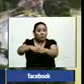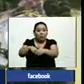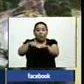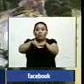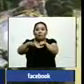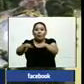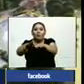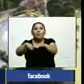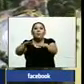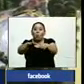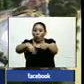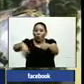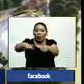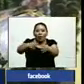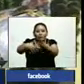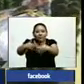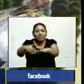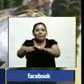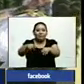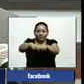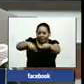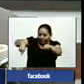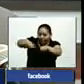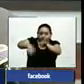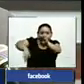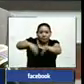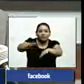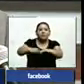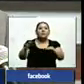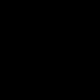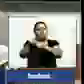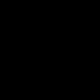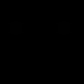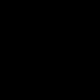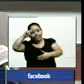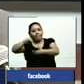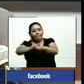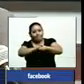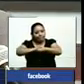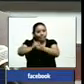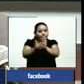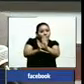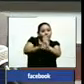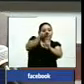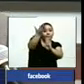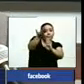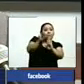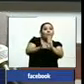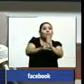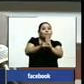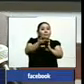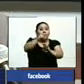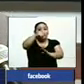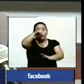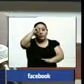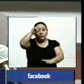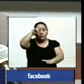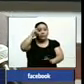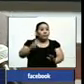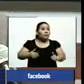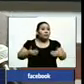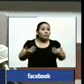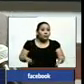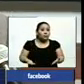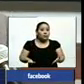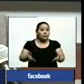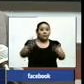de fútbol, parque acuático, entre otros. Vamos a sumar buenos esfuerzos para el desarrollo de la ciudad. De eso se trata, creo que